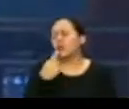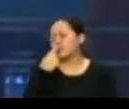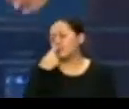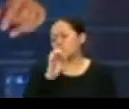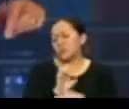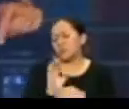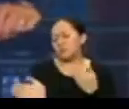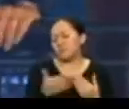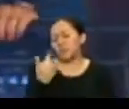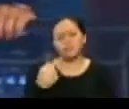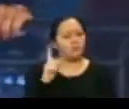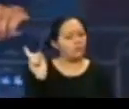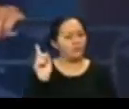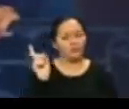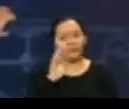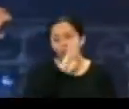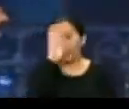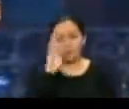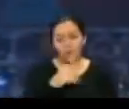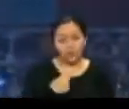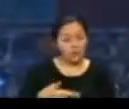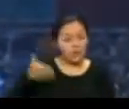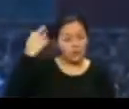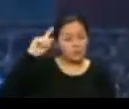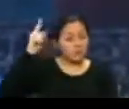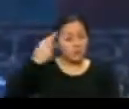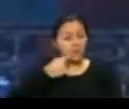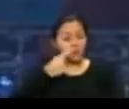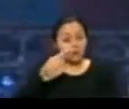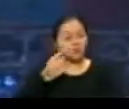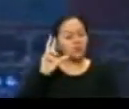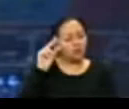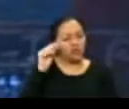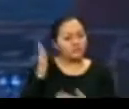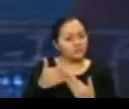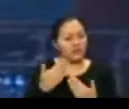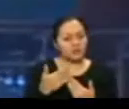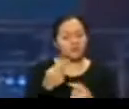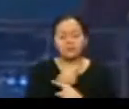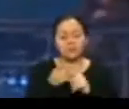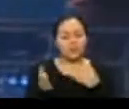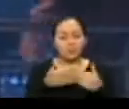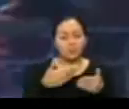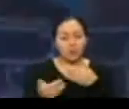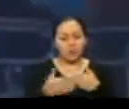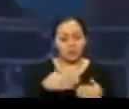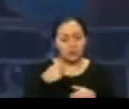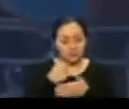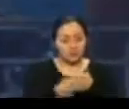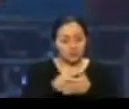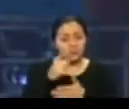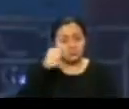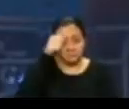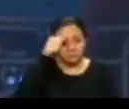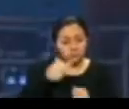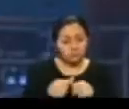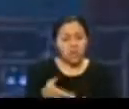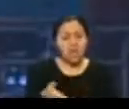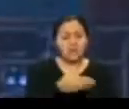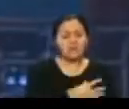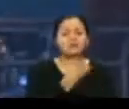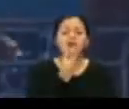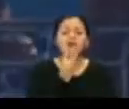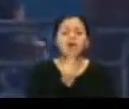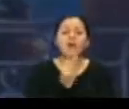Recordemos lo que pasó con la revolución liberal, lo que pasó con Eloy Alfaro, en